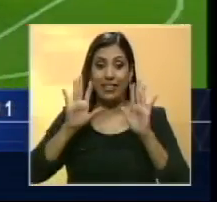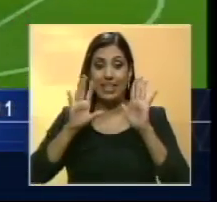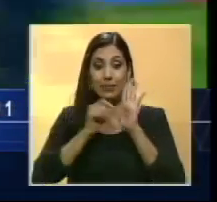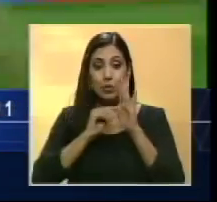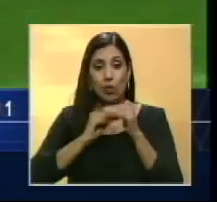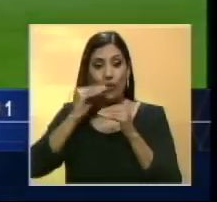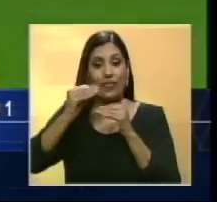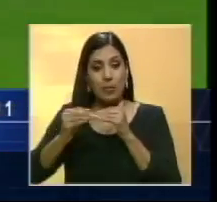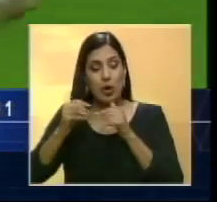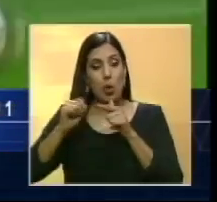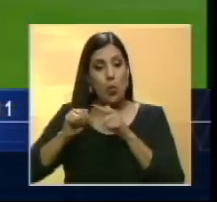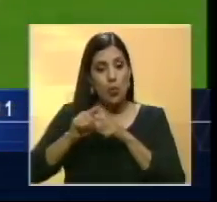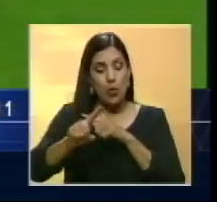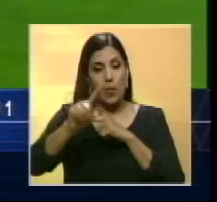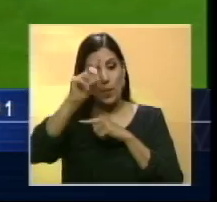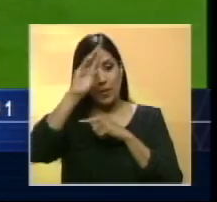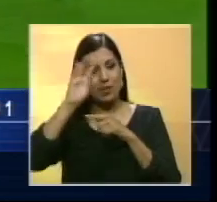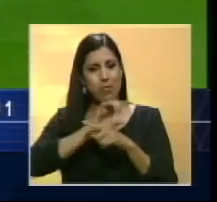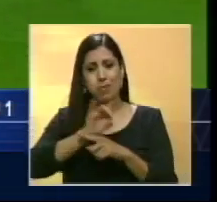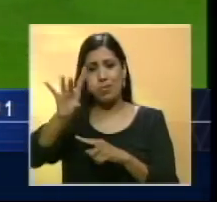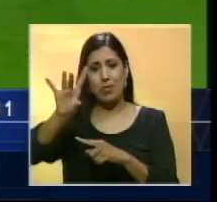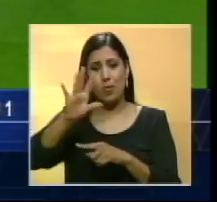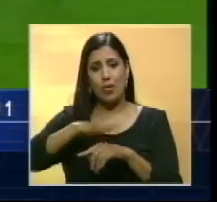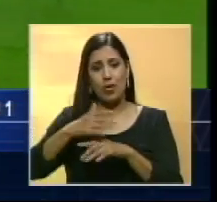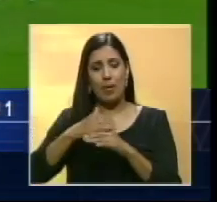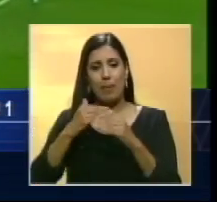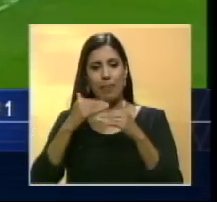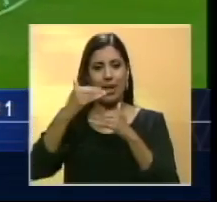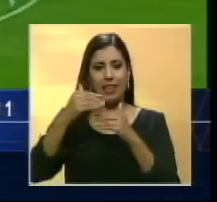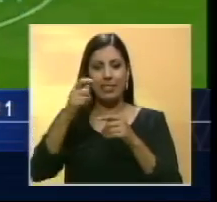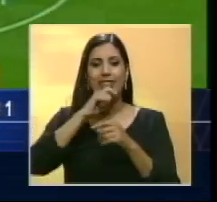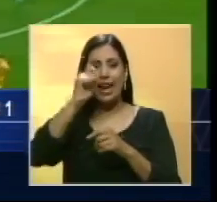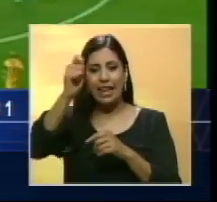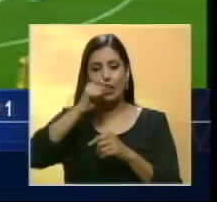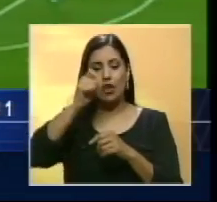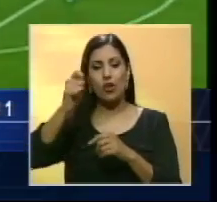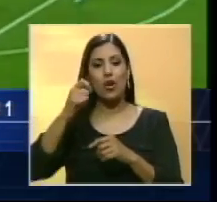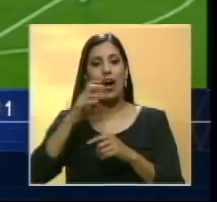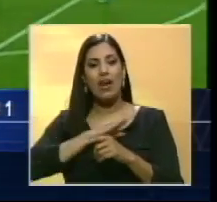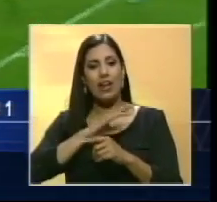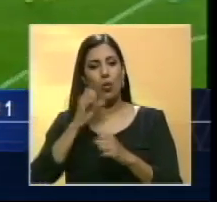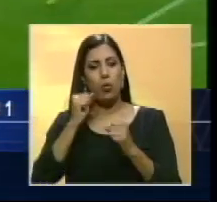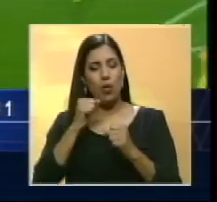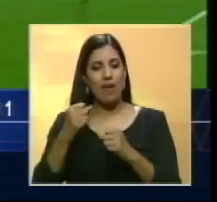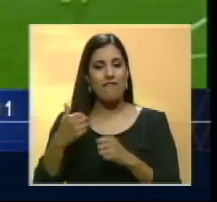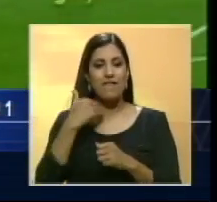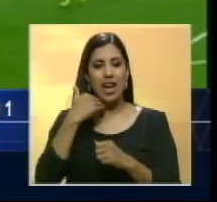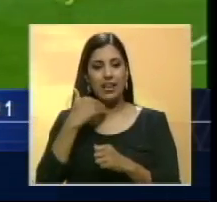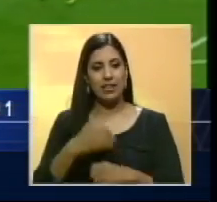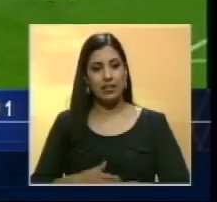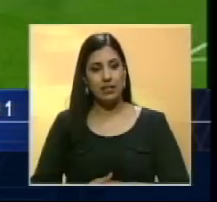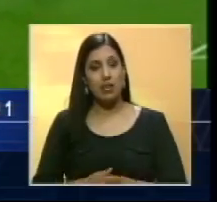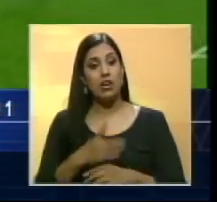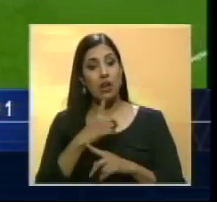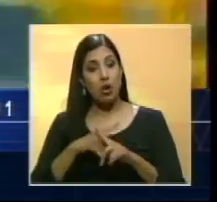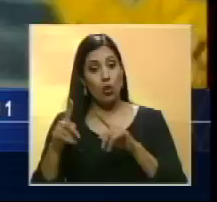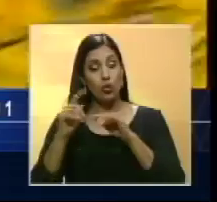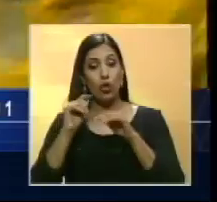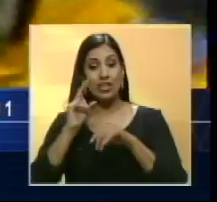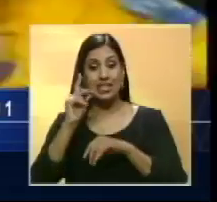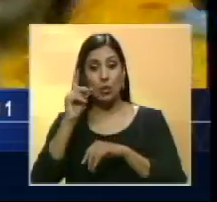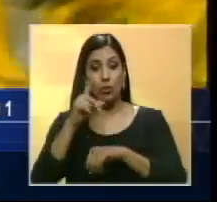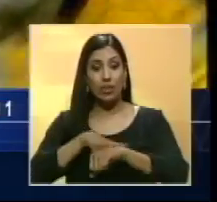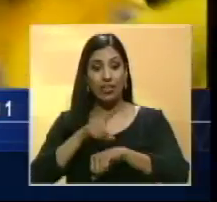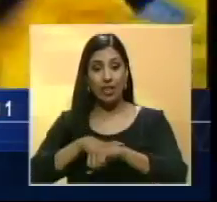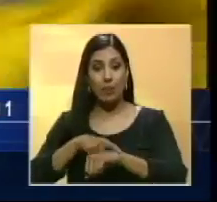más tarde, el goleador fue expulsado por acumulación de tarjetas tras una dura falta a Sergio Busquets. Ya en el segundo